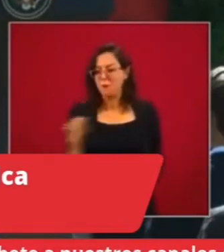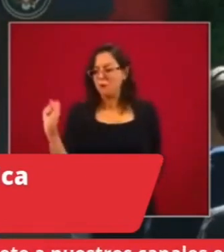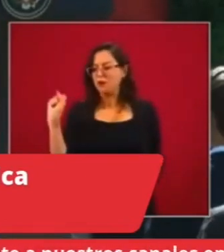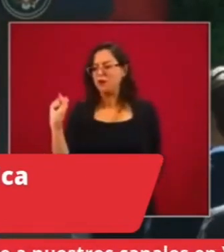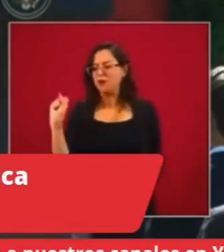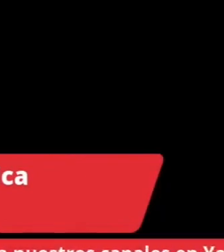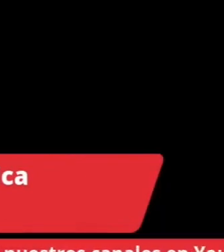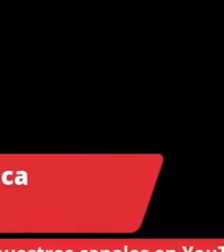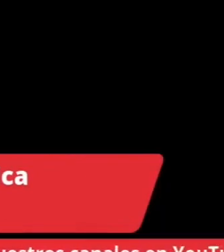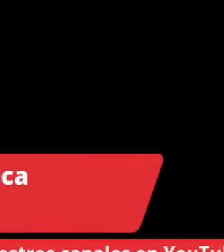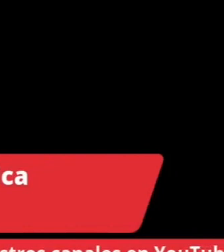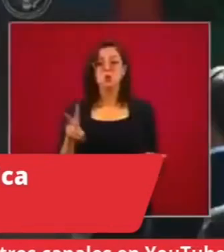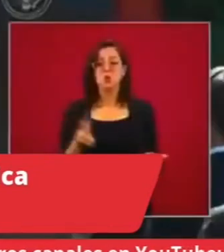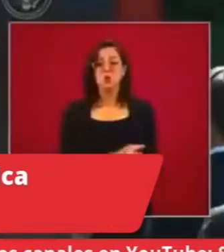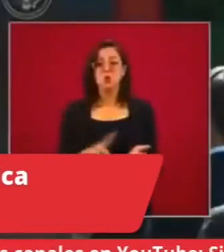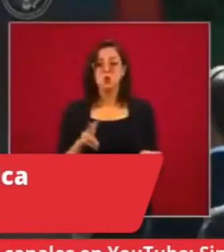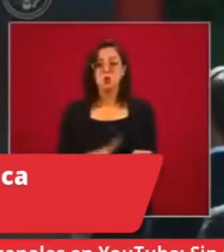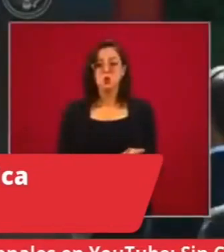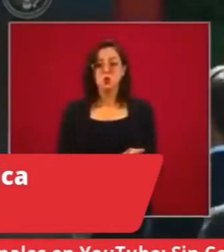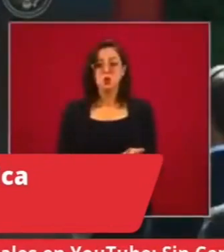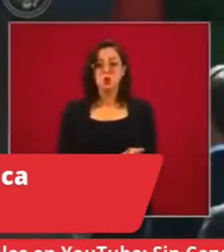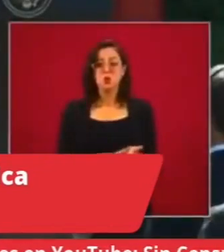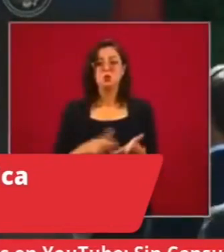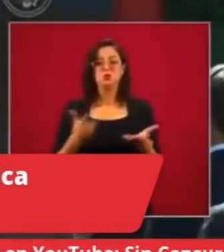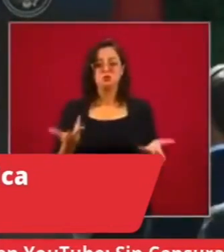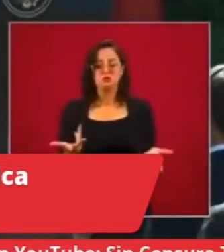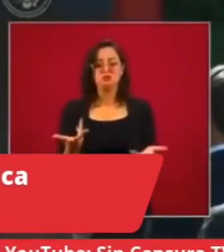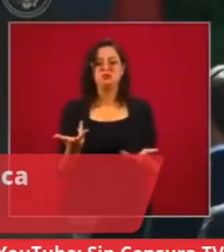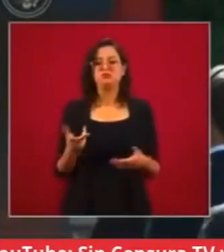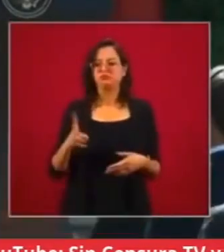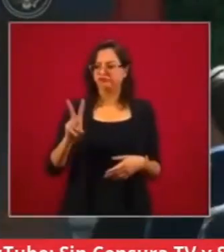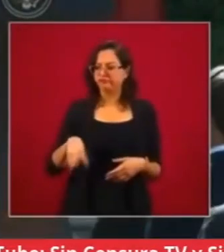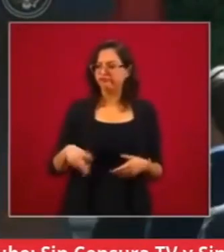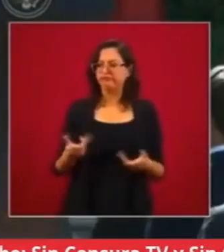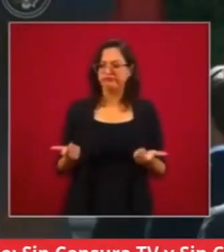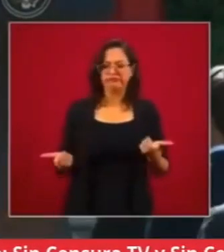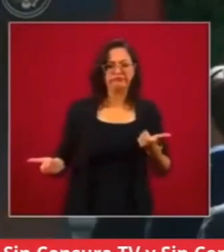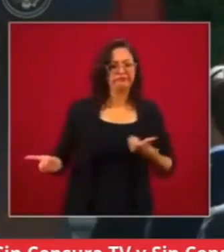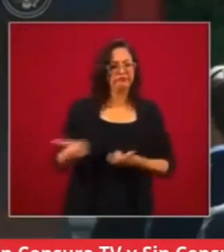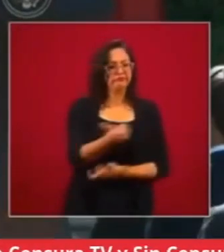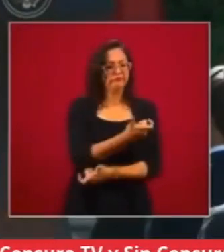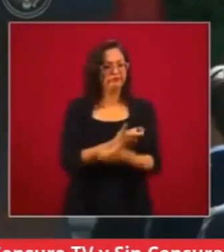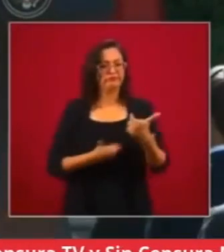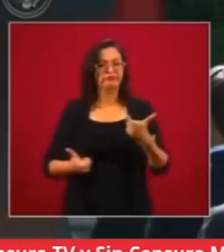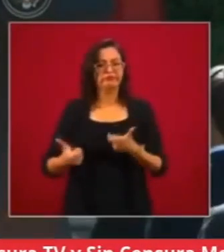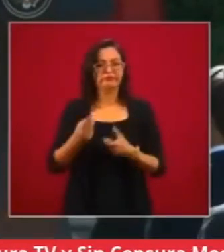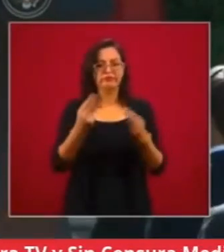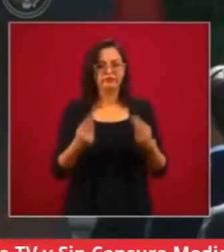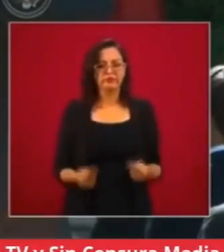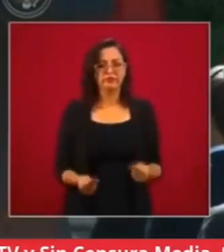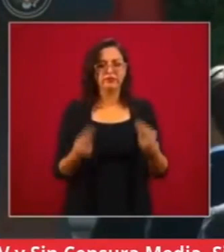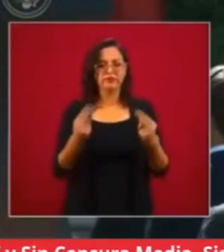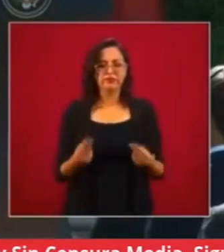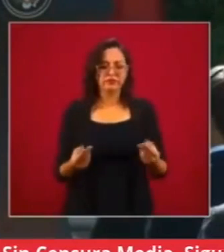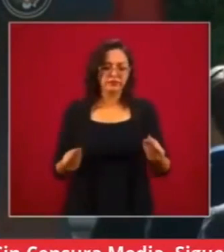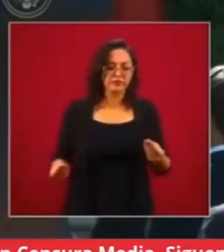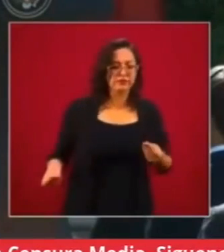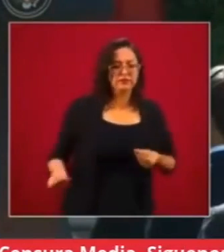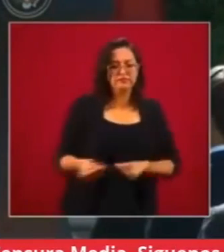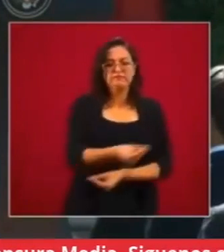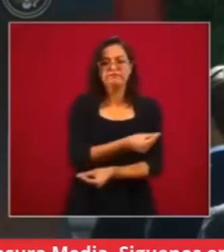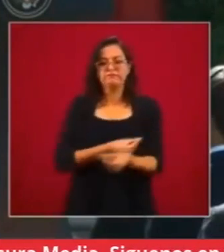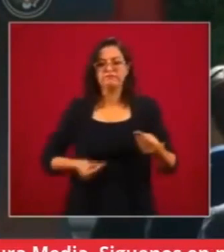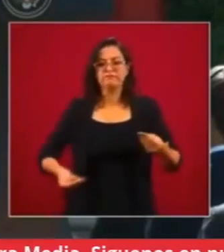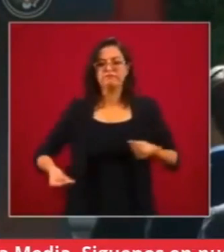preferencias políticas de México. Porque generalmente lo que ha predominado son los intereses de